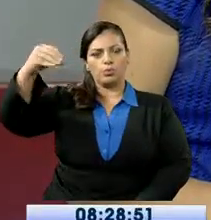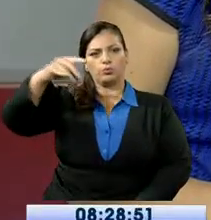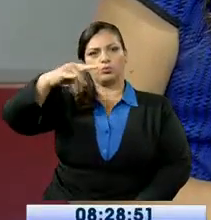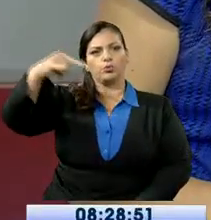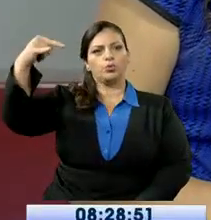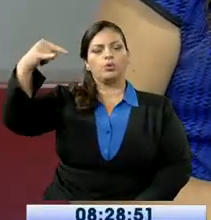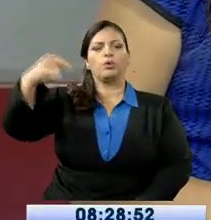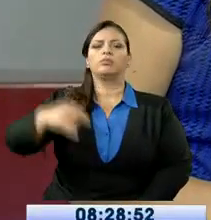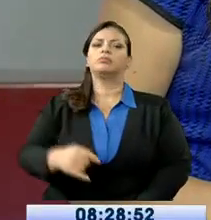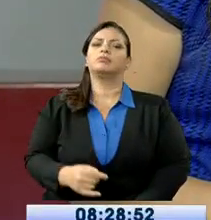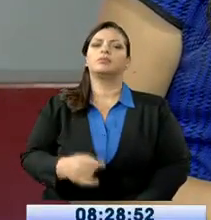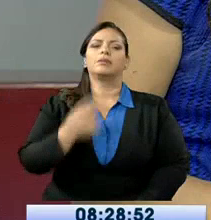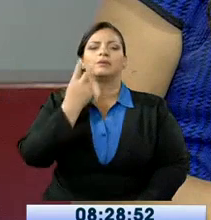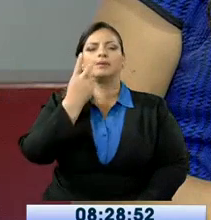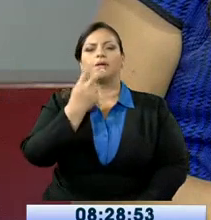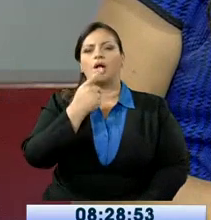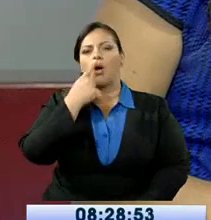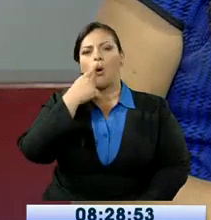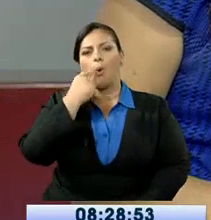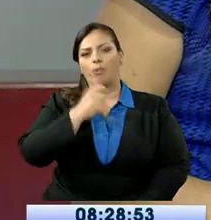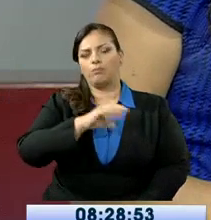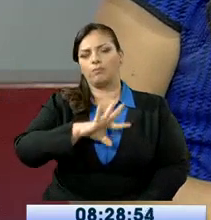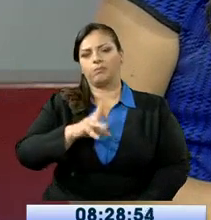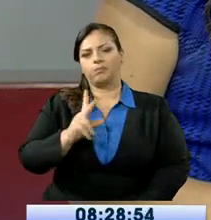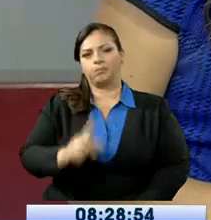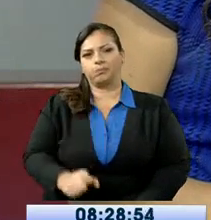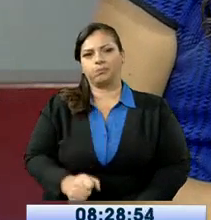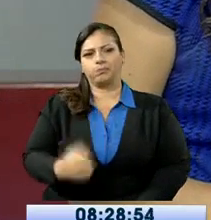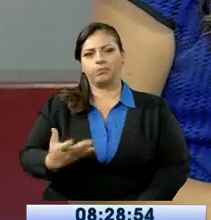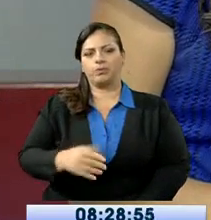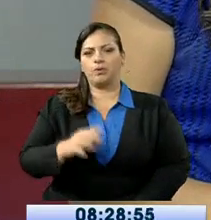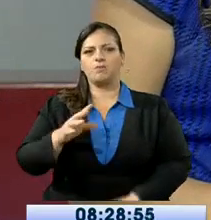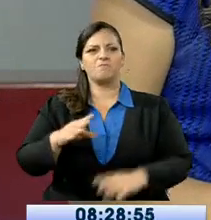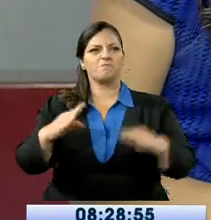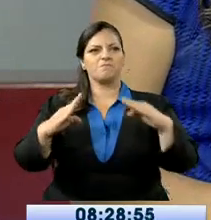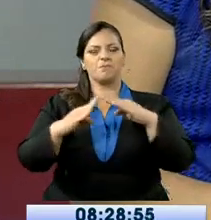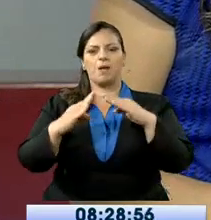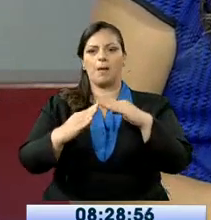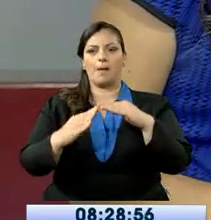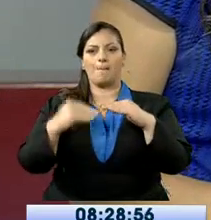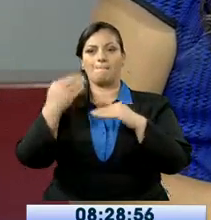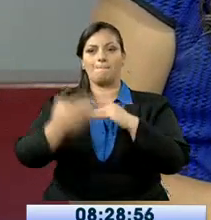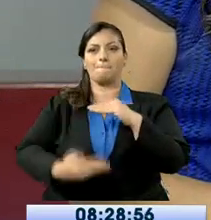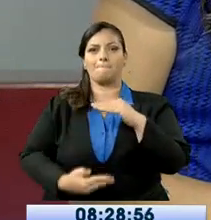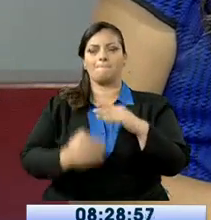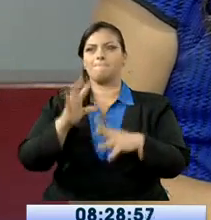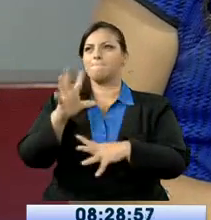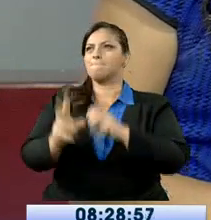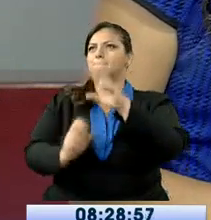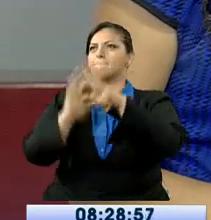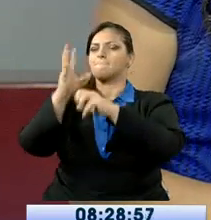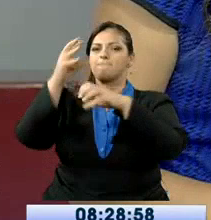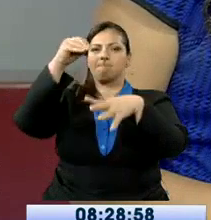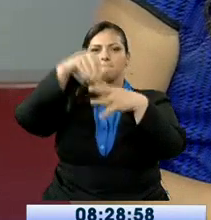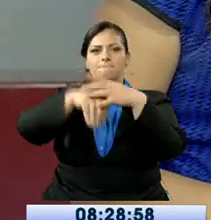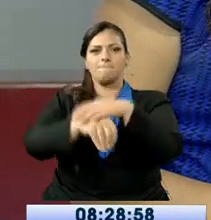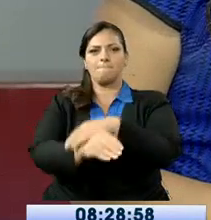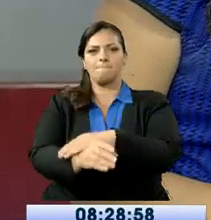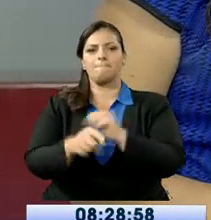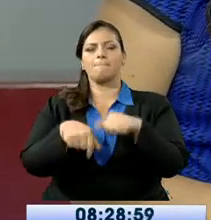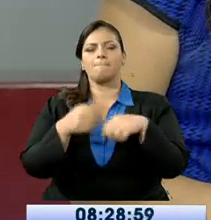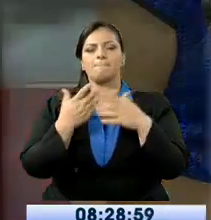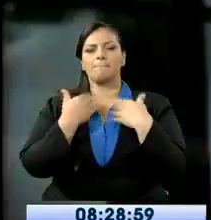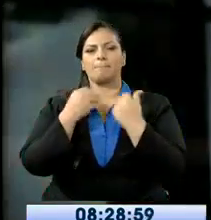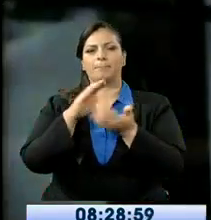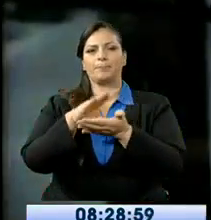el balcón de la vivienda y se sustrae algunos objetos de valor. Las imágenes fueron captadas en pleno centro de Guayaquil.